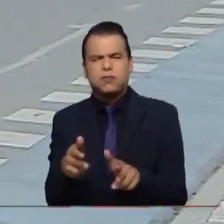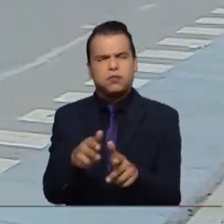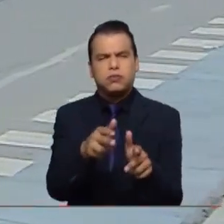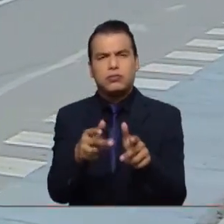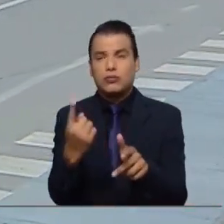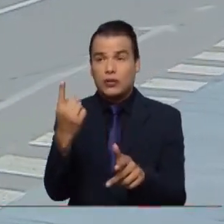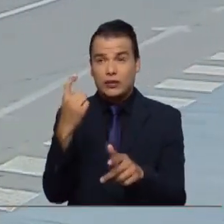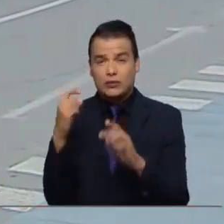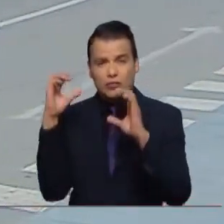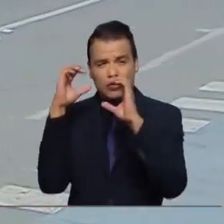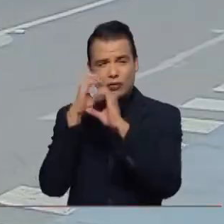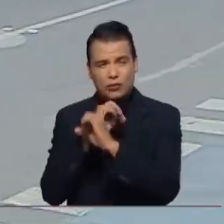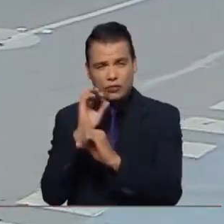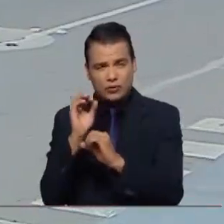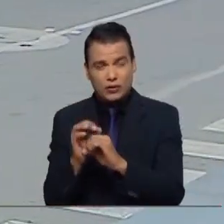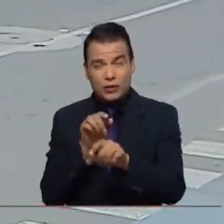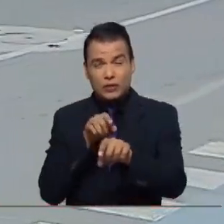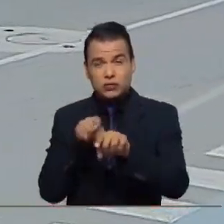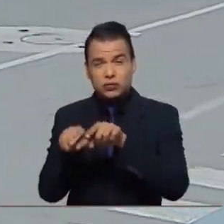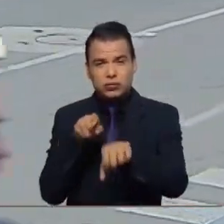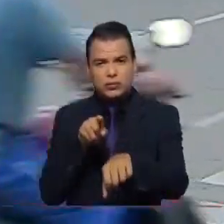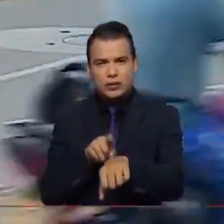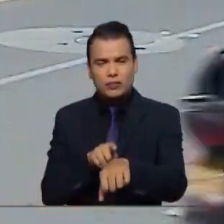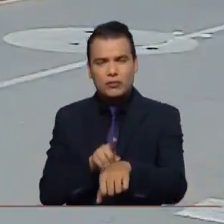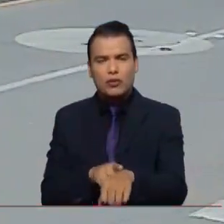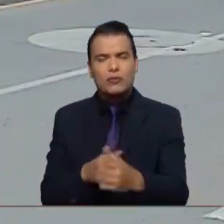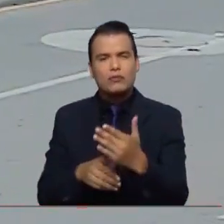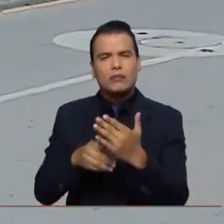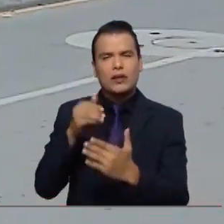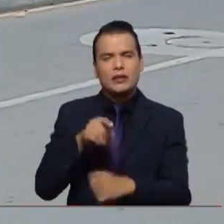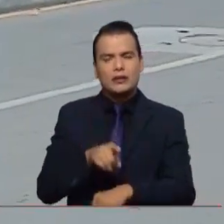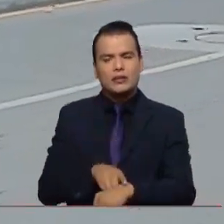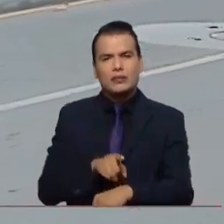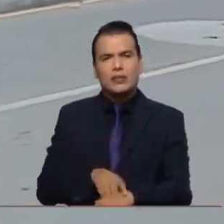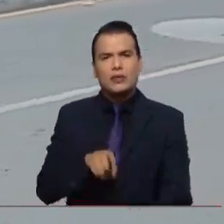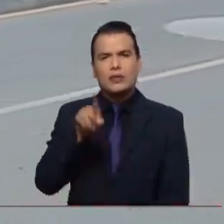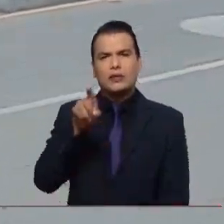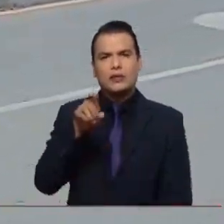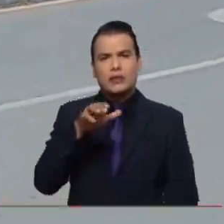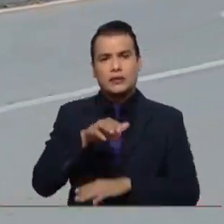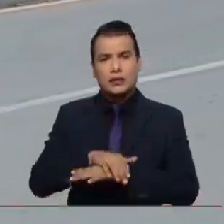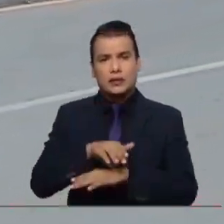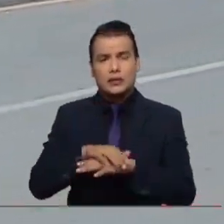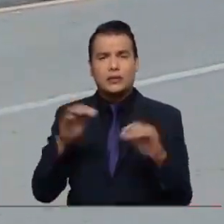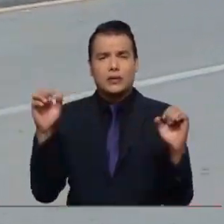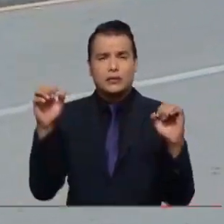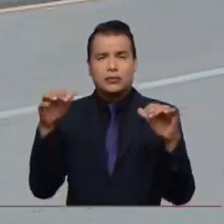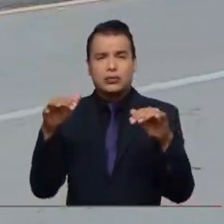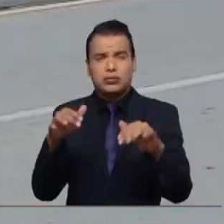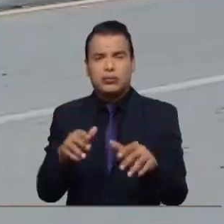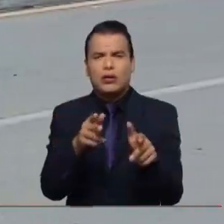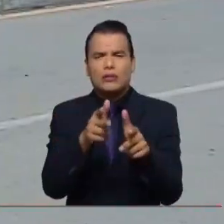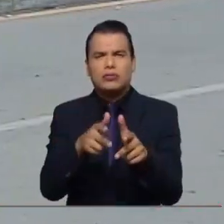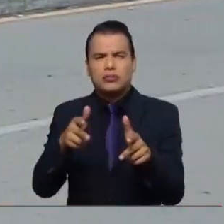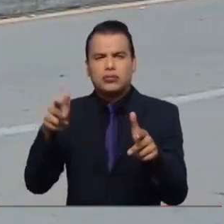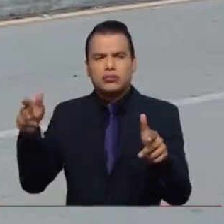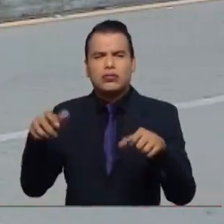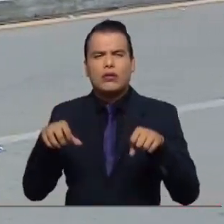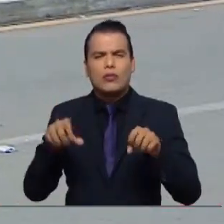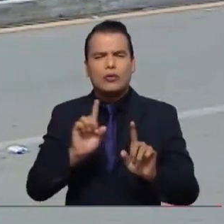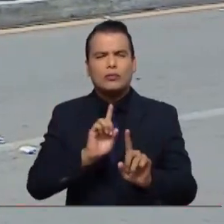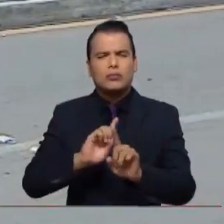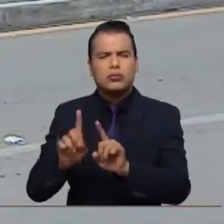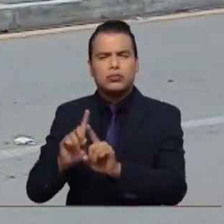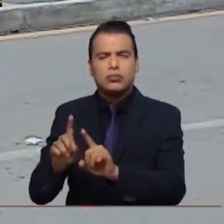anoche incluso también hubo piques el gales más o menos a las seis de la tarde llegan cantidad de motociclistas se ubican en toda esta zona